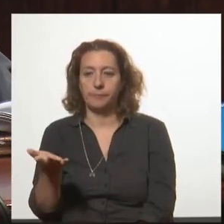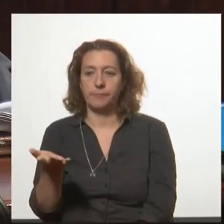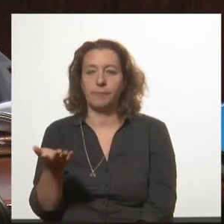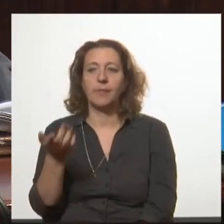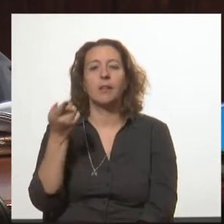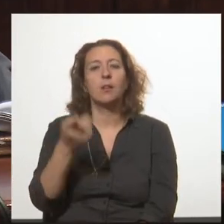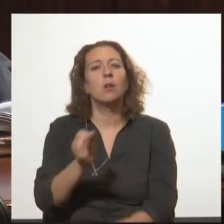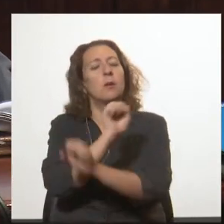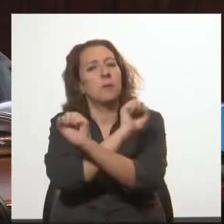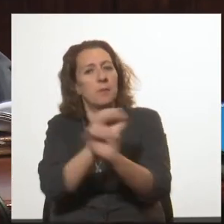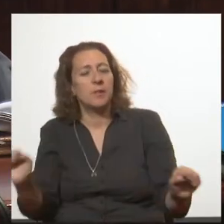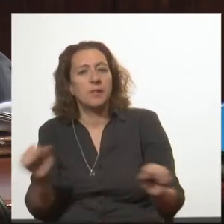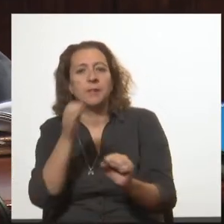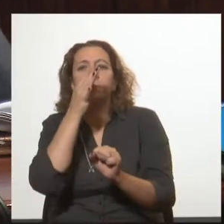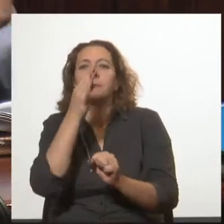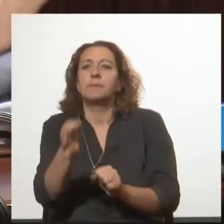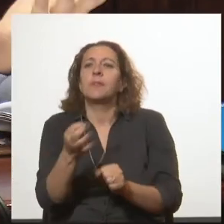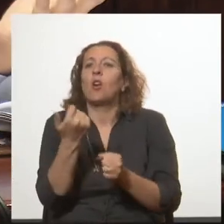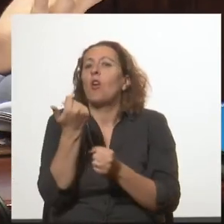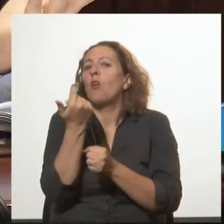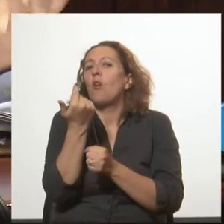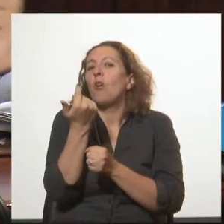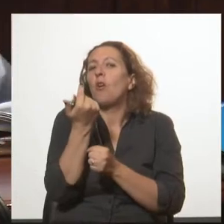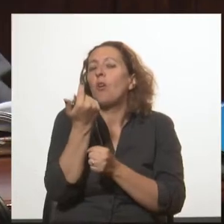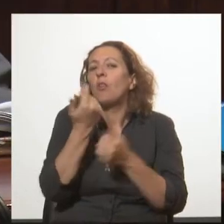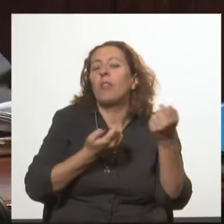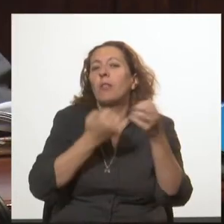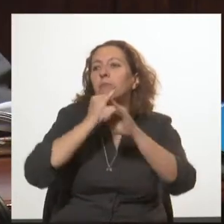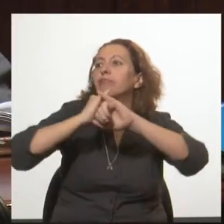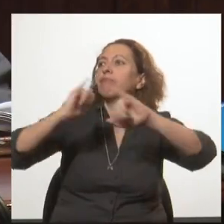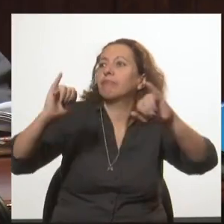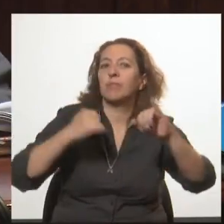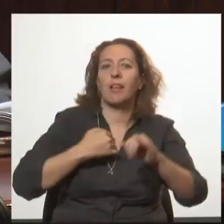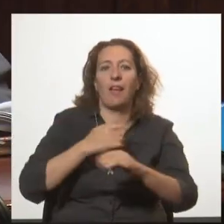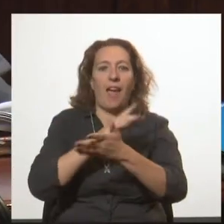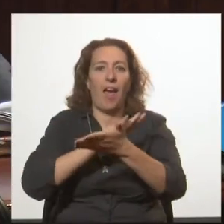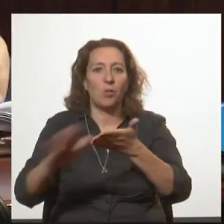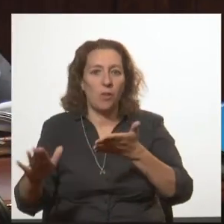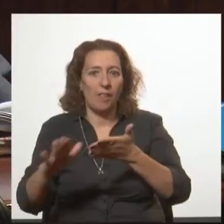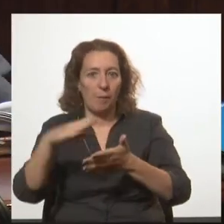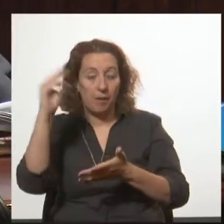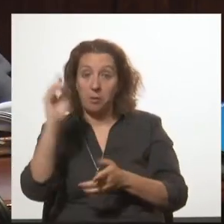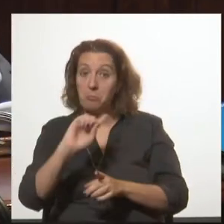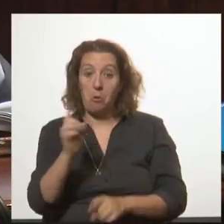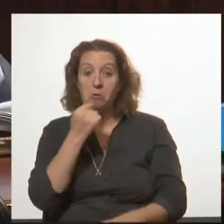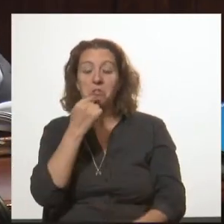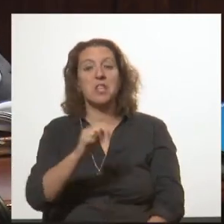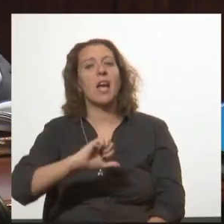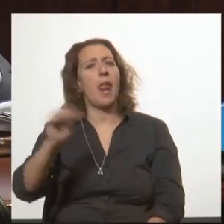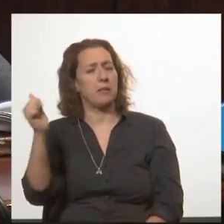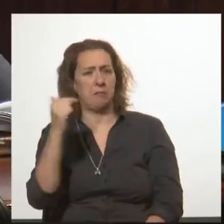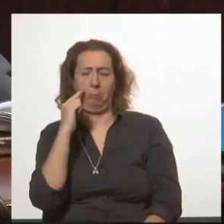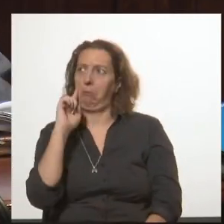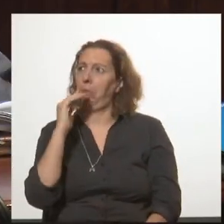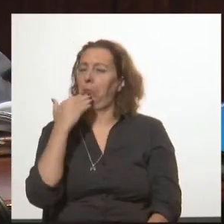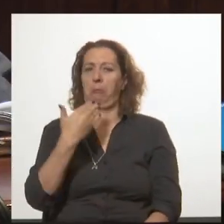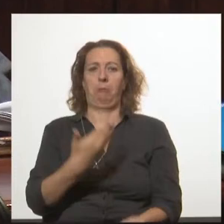contabilizarse como publicidad gratuita para antel en todo caso se contabiliza como ganancia increíble